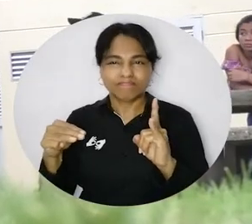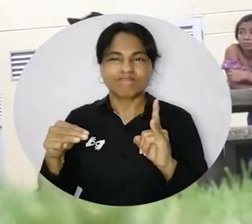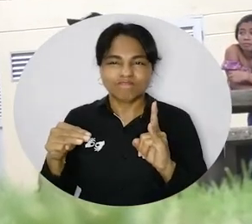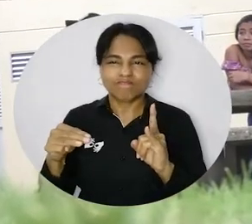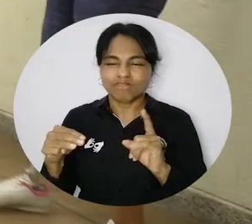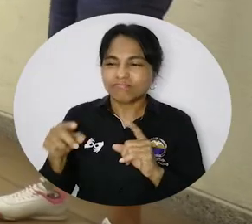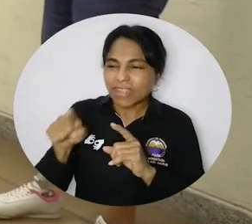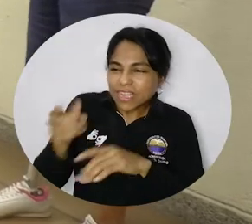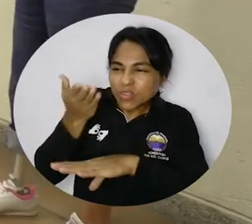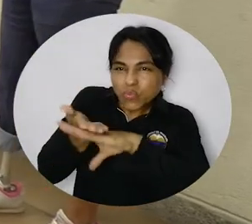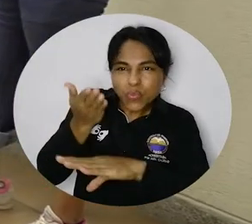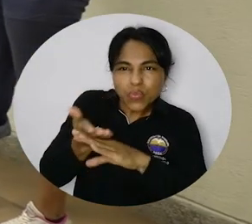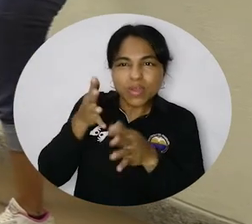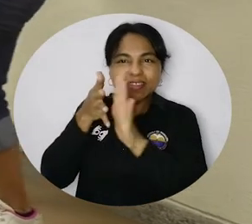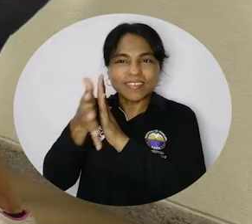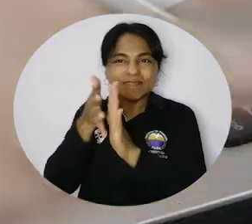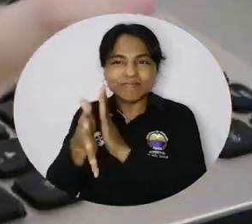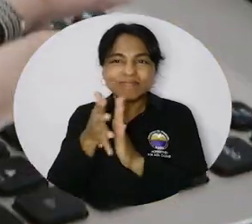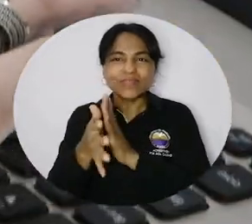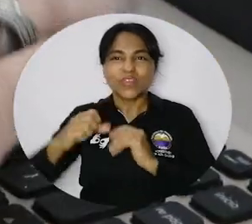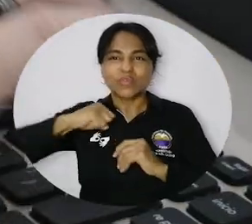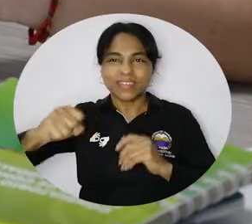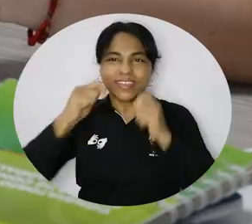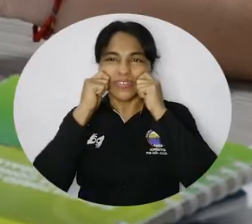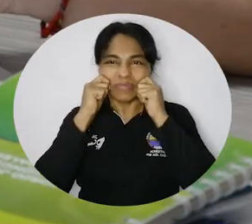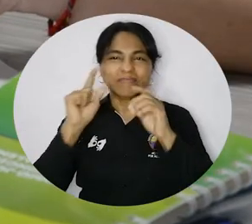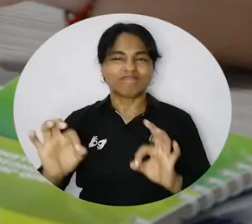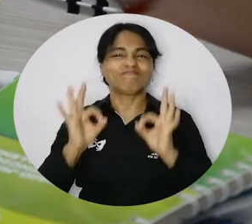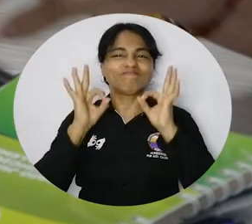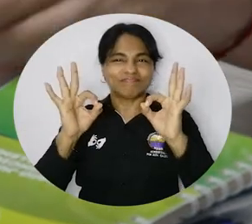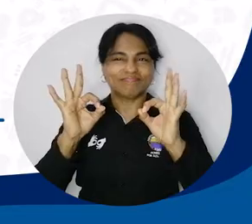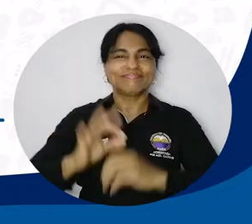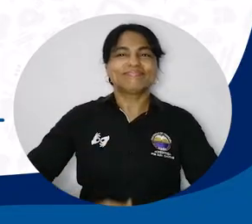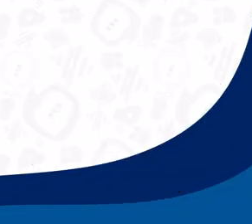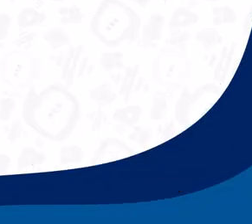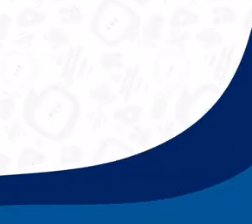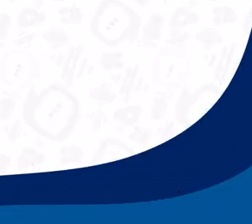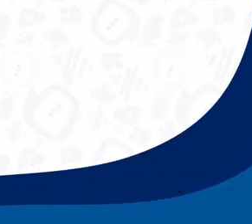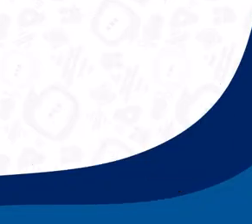ha trabajado en la ejecución de la propuesta de formación en derechos humanos exitosamente.